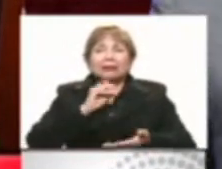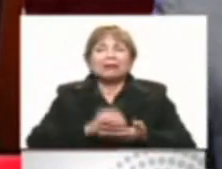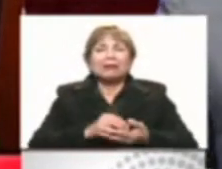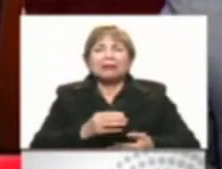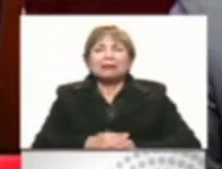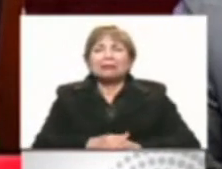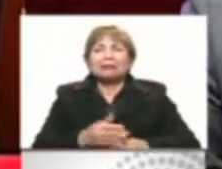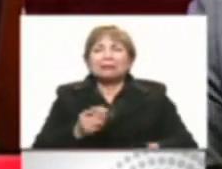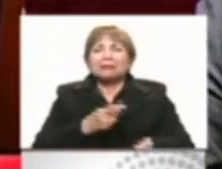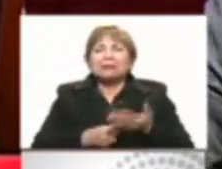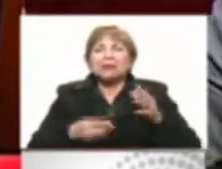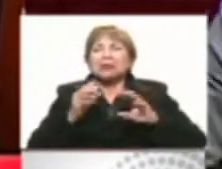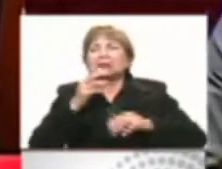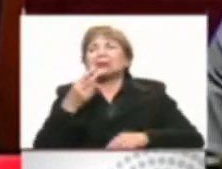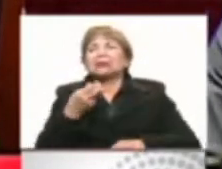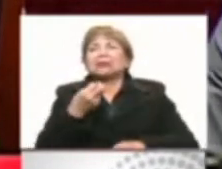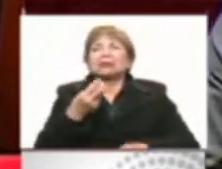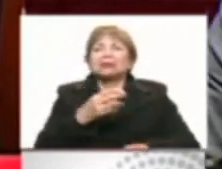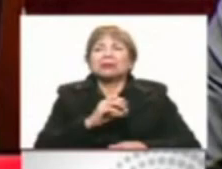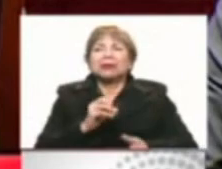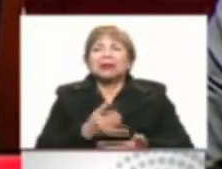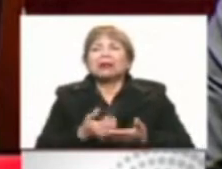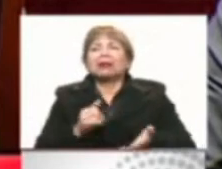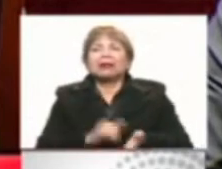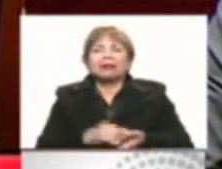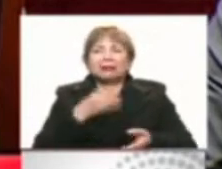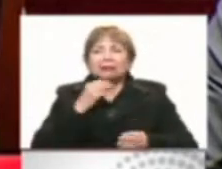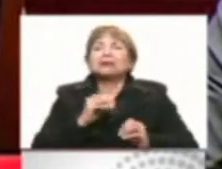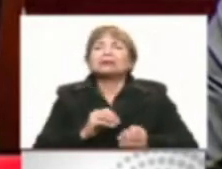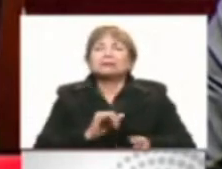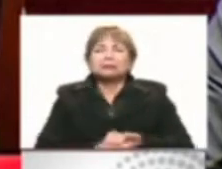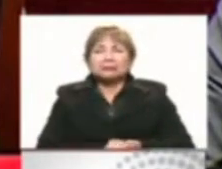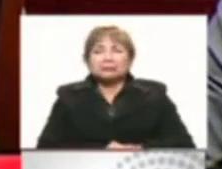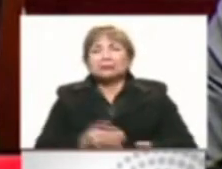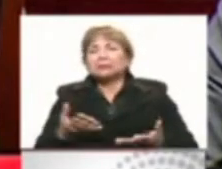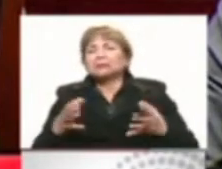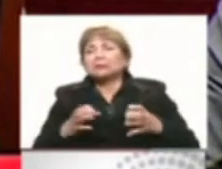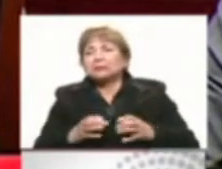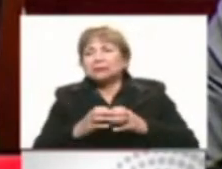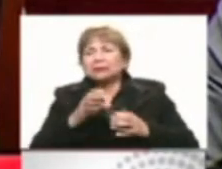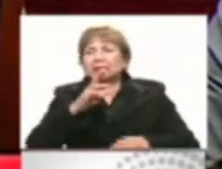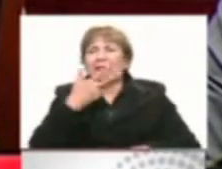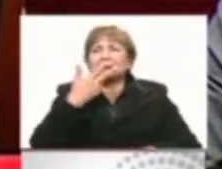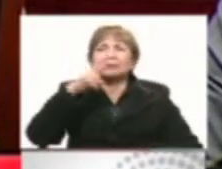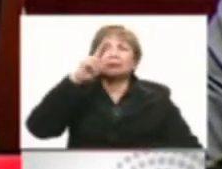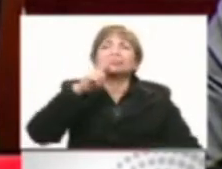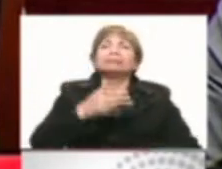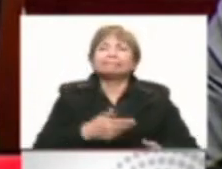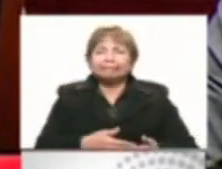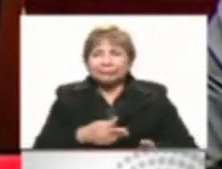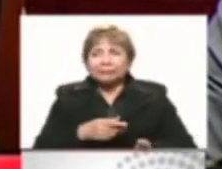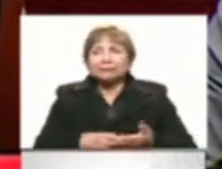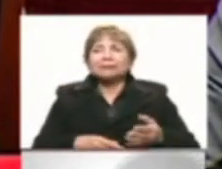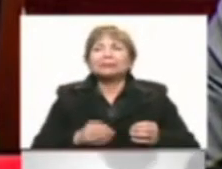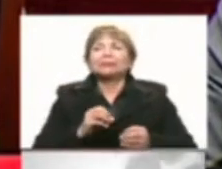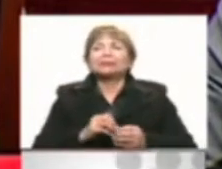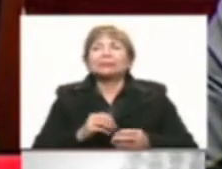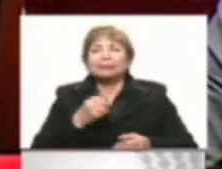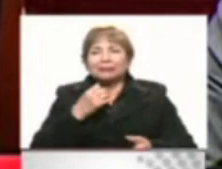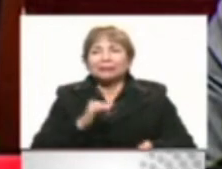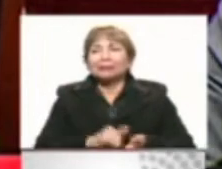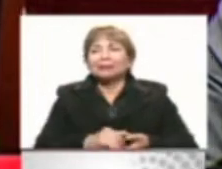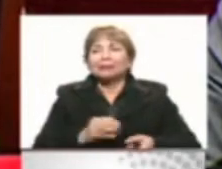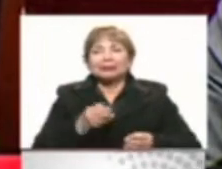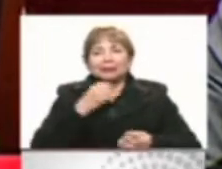anunciadas hoy, que son 12.5 mil millones este año y 6.3 mil millones el próximo año. Eso está